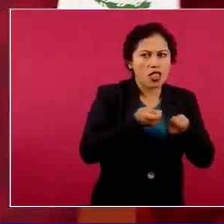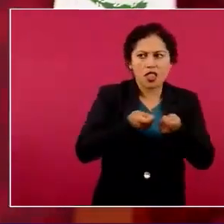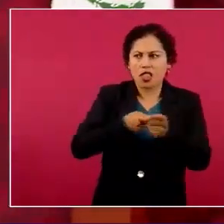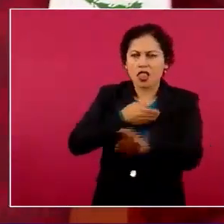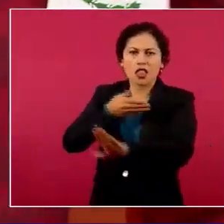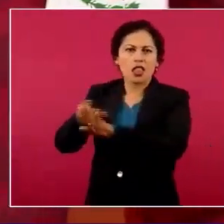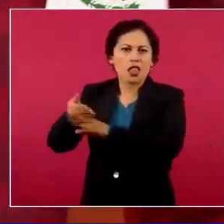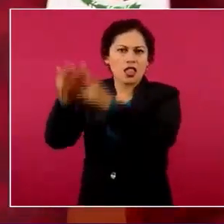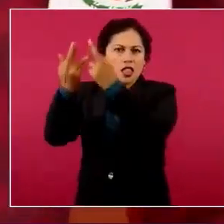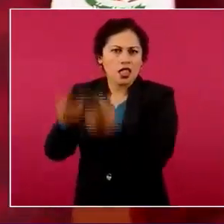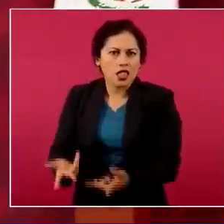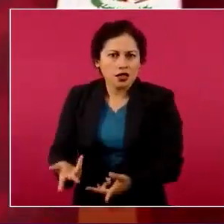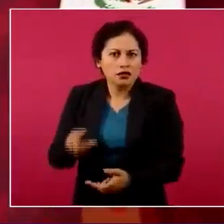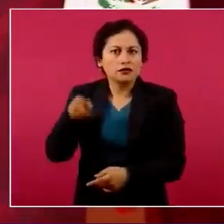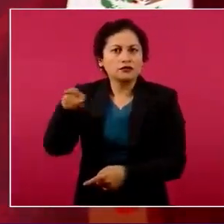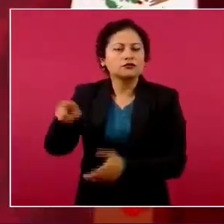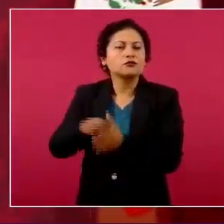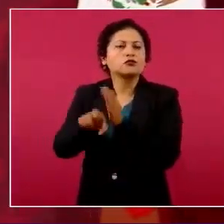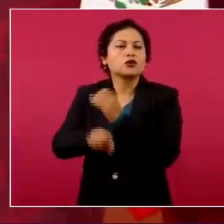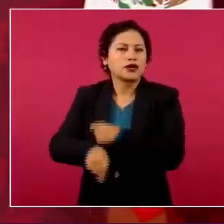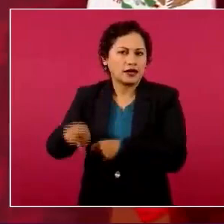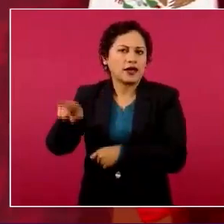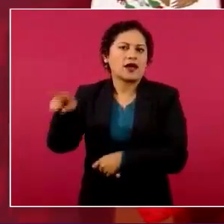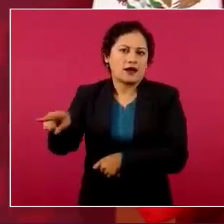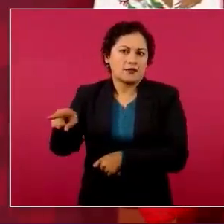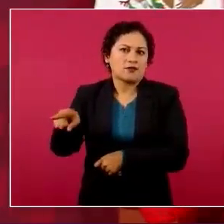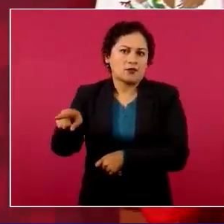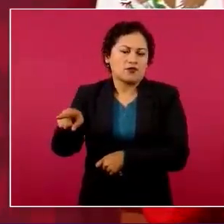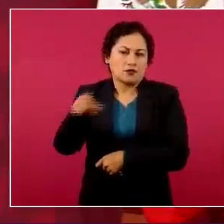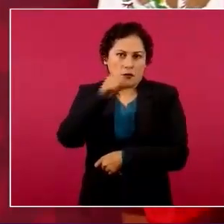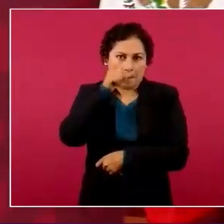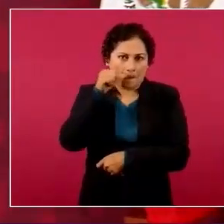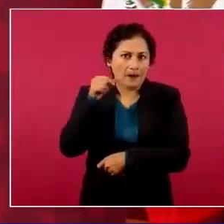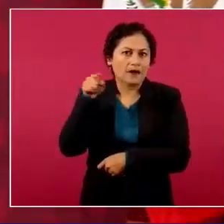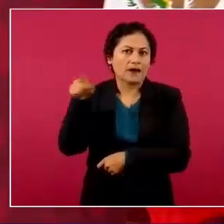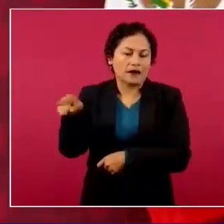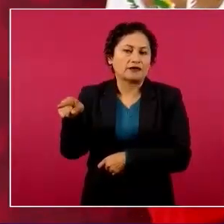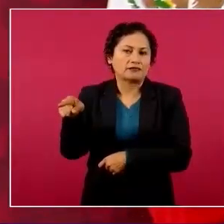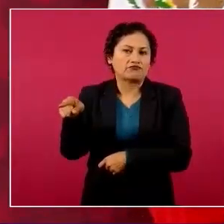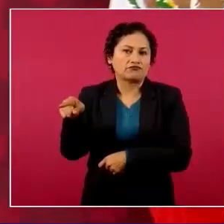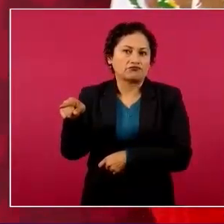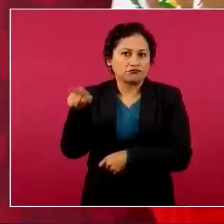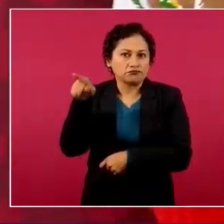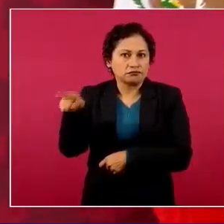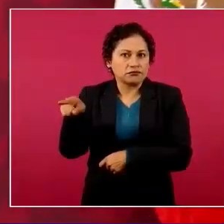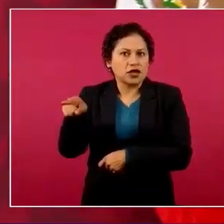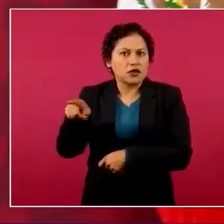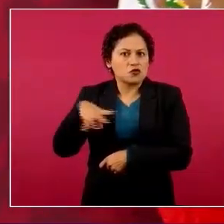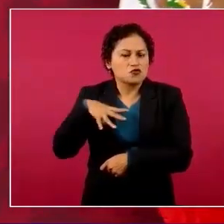un idealista, apóstol de la democracia, fue víctima